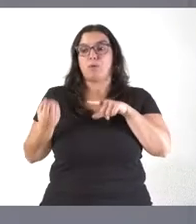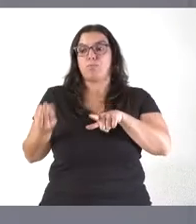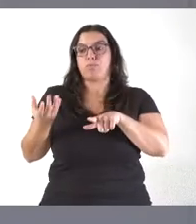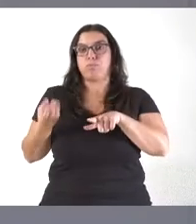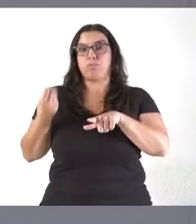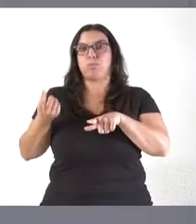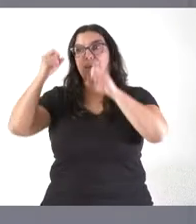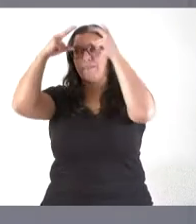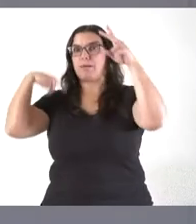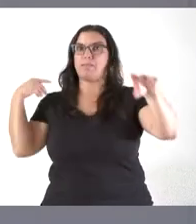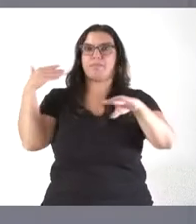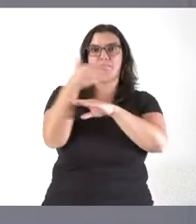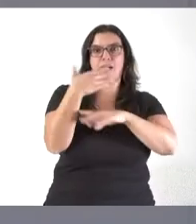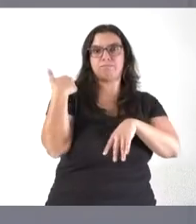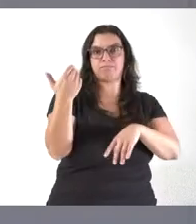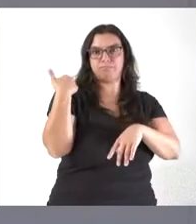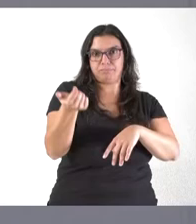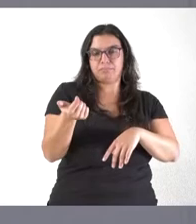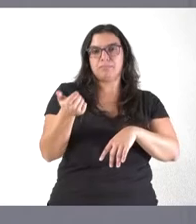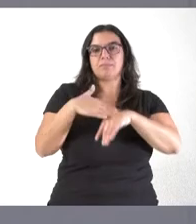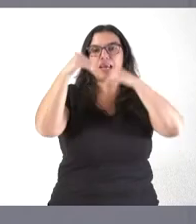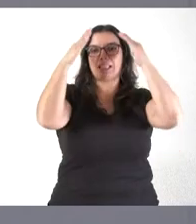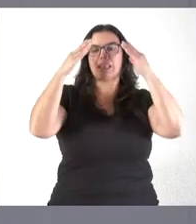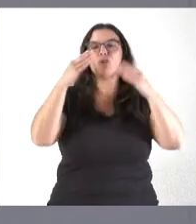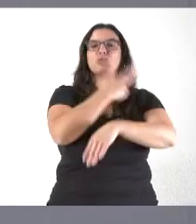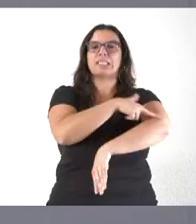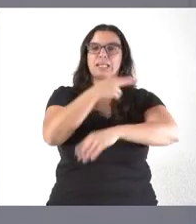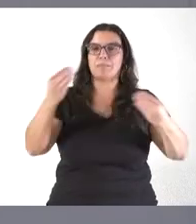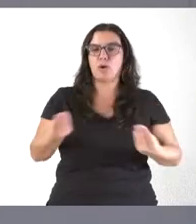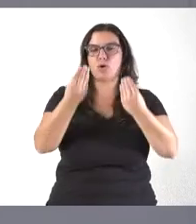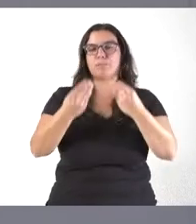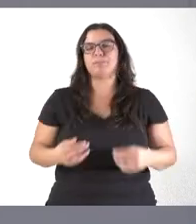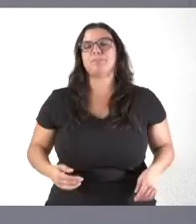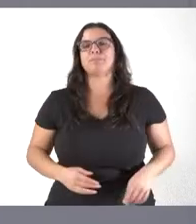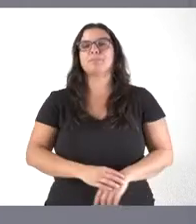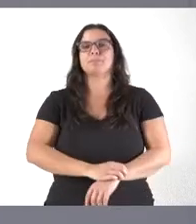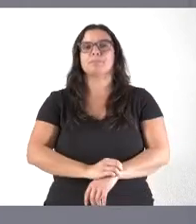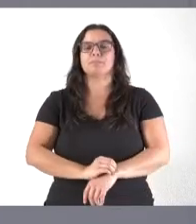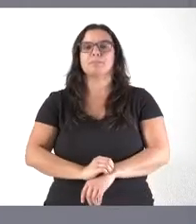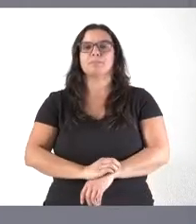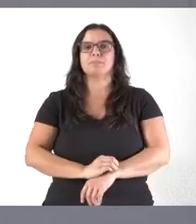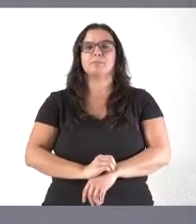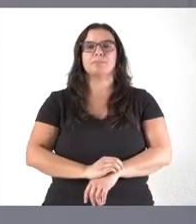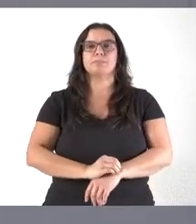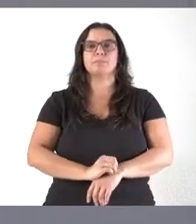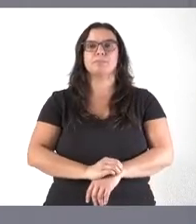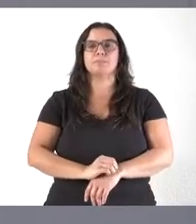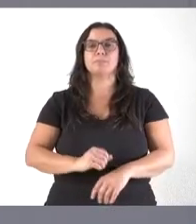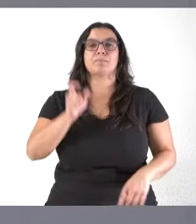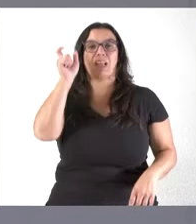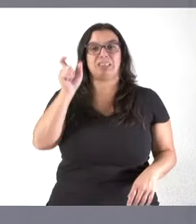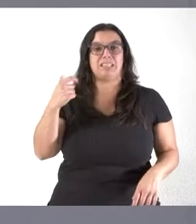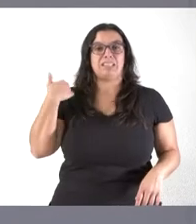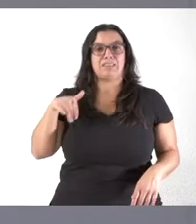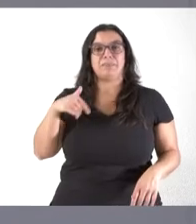objeto de mejorar la atención sanitaria a los pacientes y estas las cantidades que les he